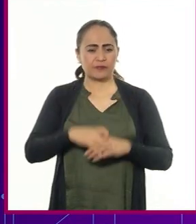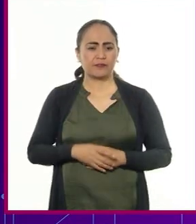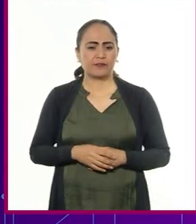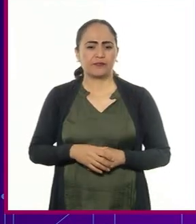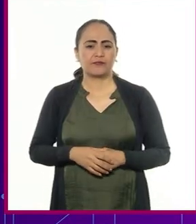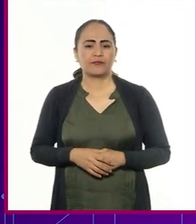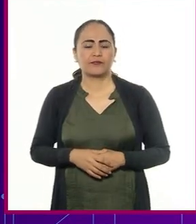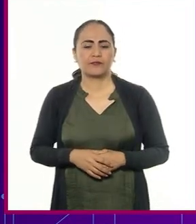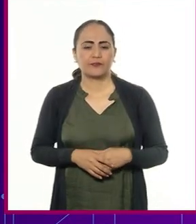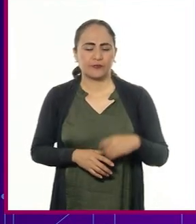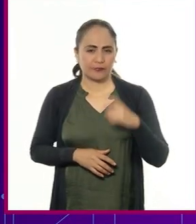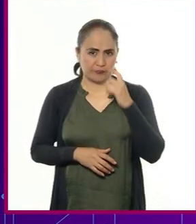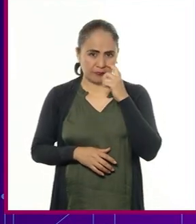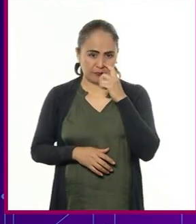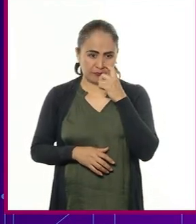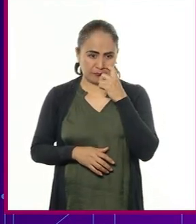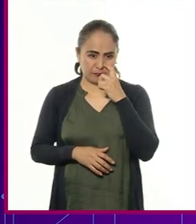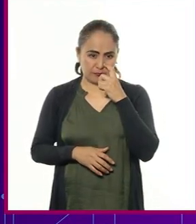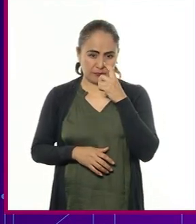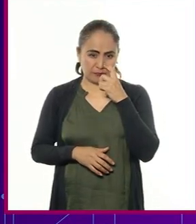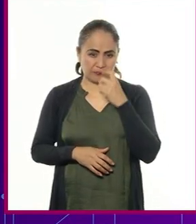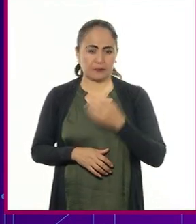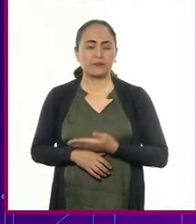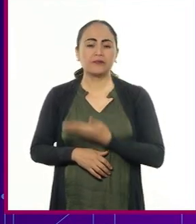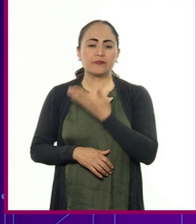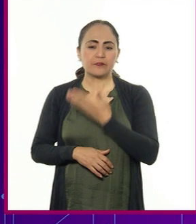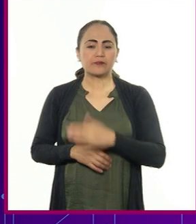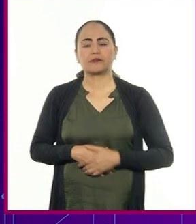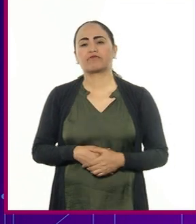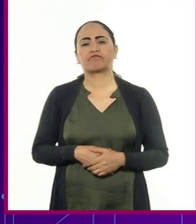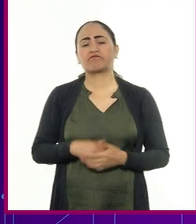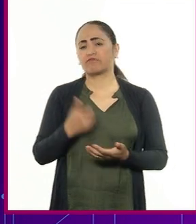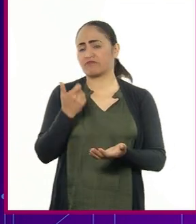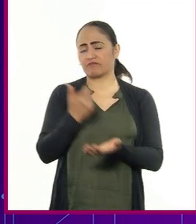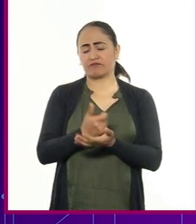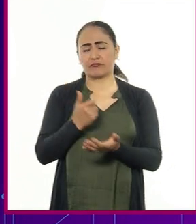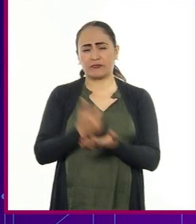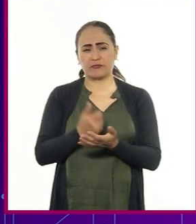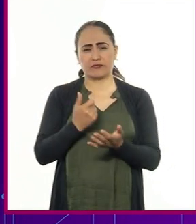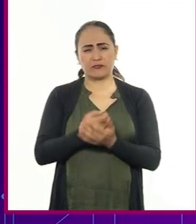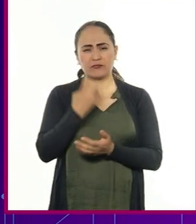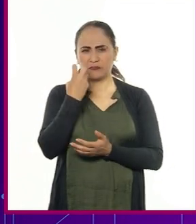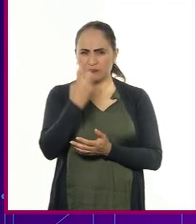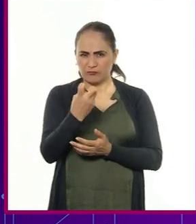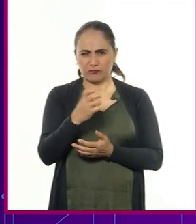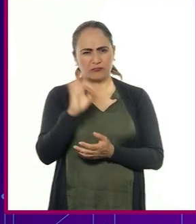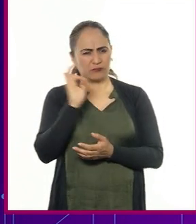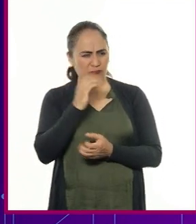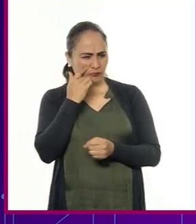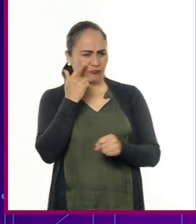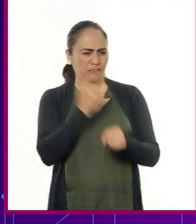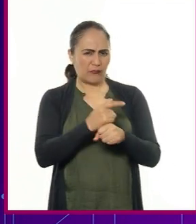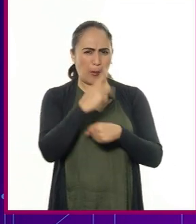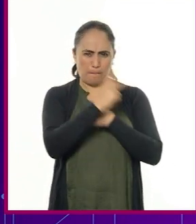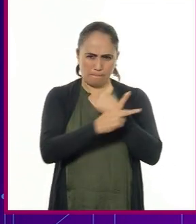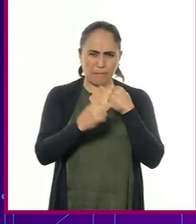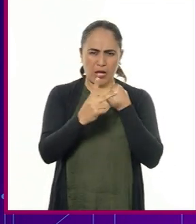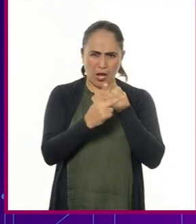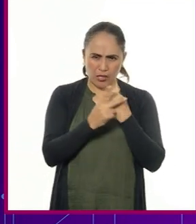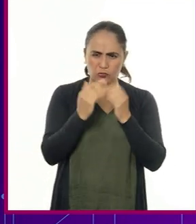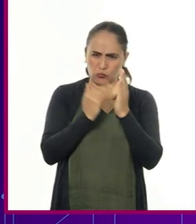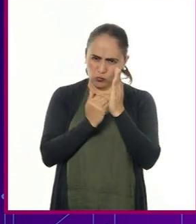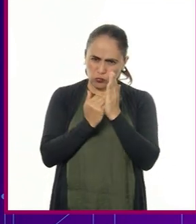de inferioridad socioeconómica es el principal indicador para predecir si un joven de un país